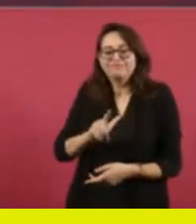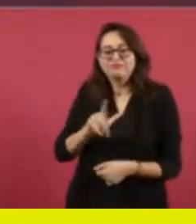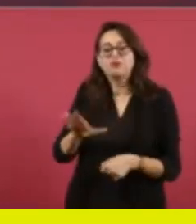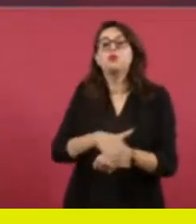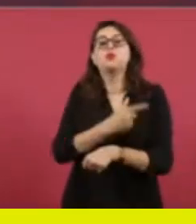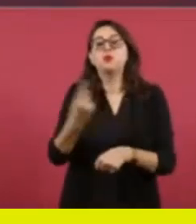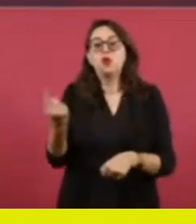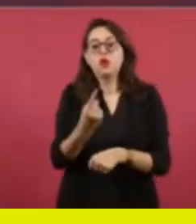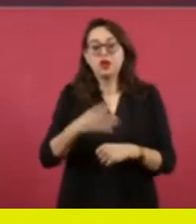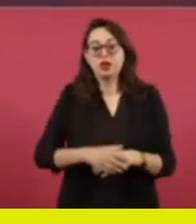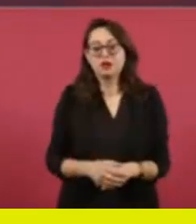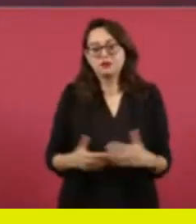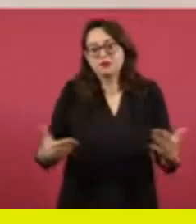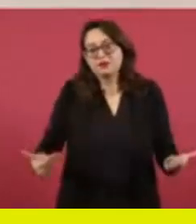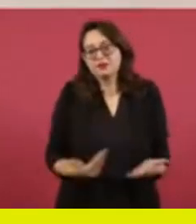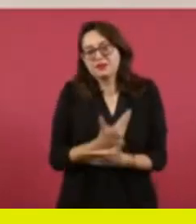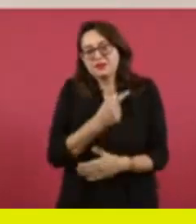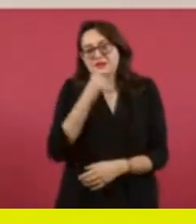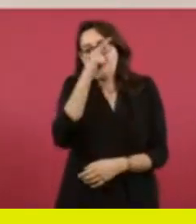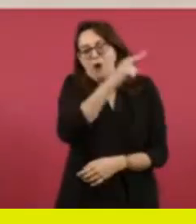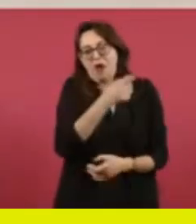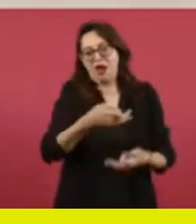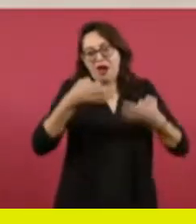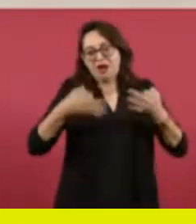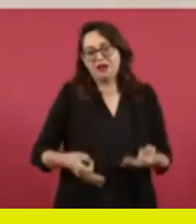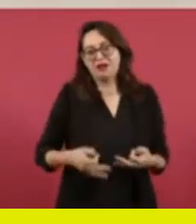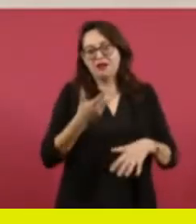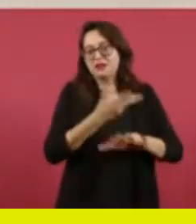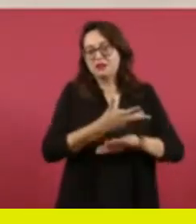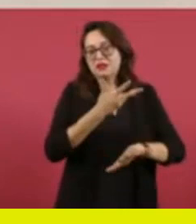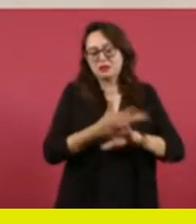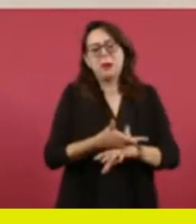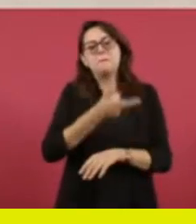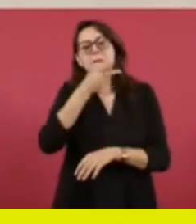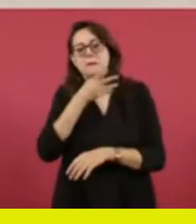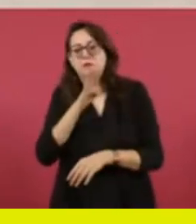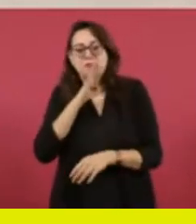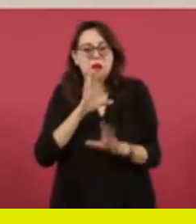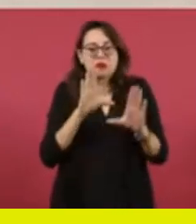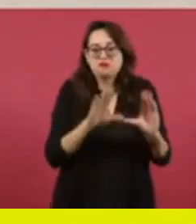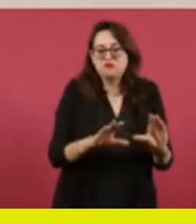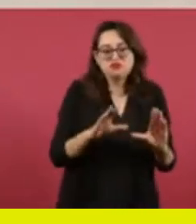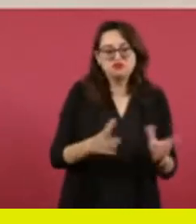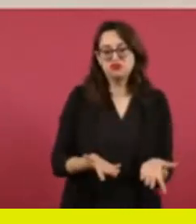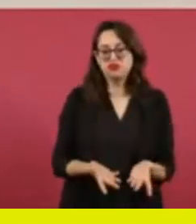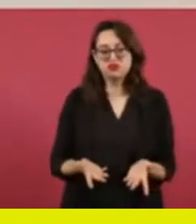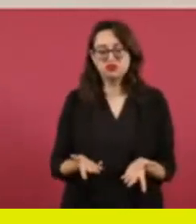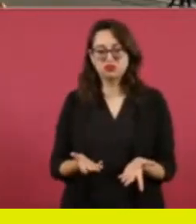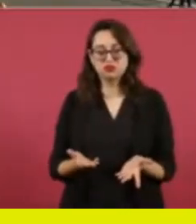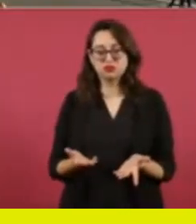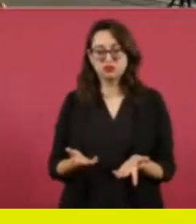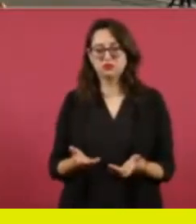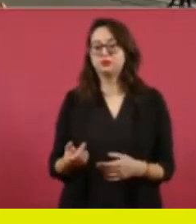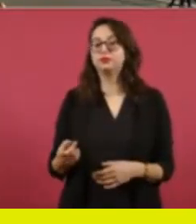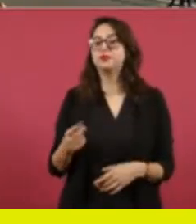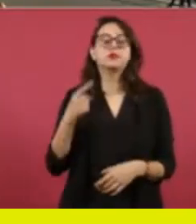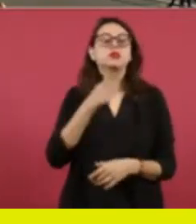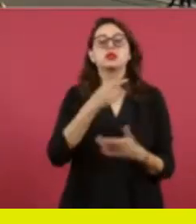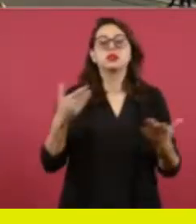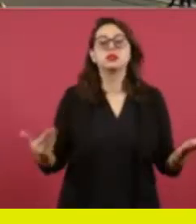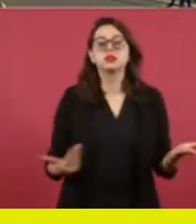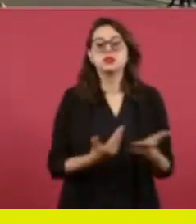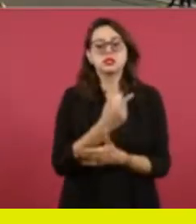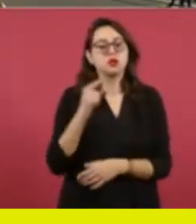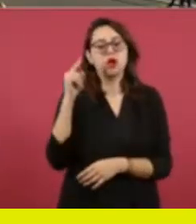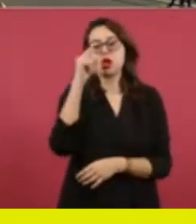Sí, sus padres mexicanos, pero pues ya tienen allá su vida, y nacieron allá,